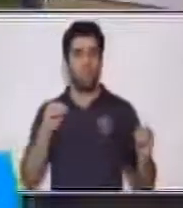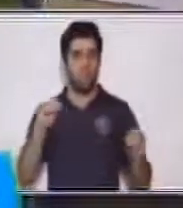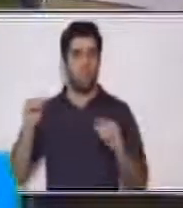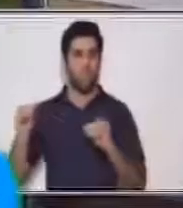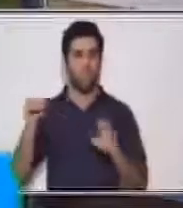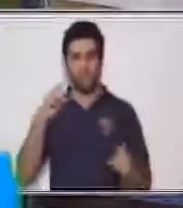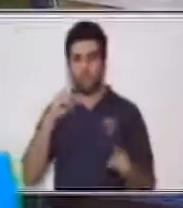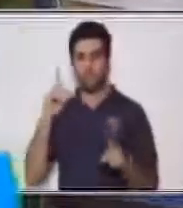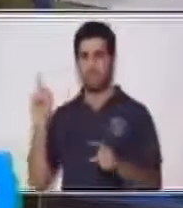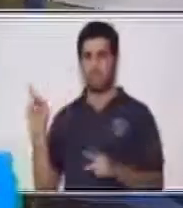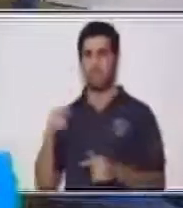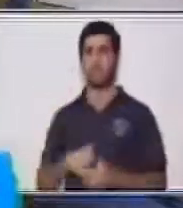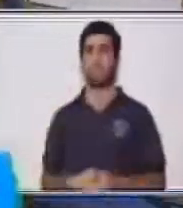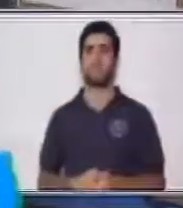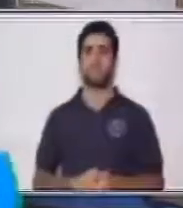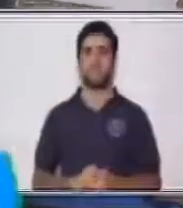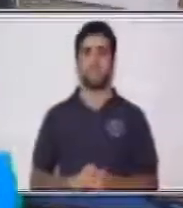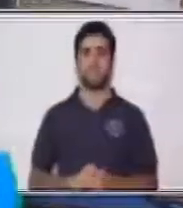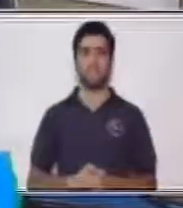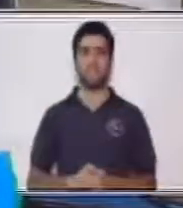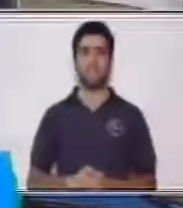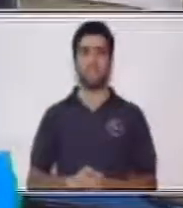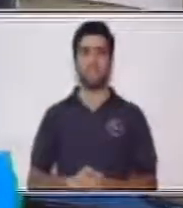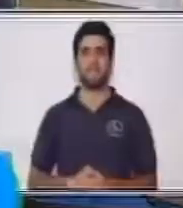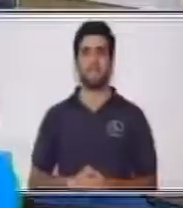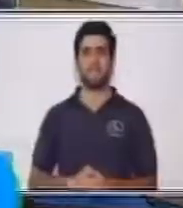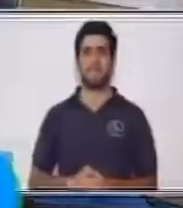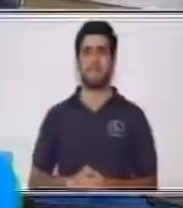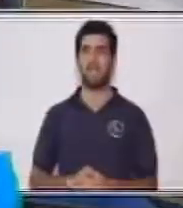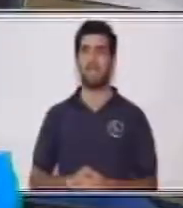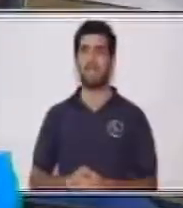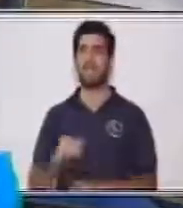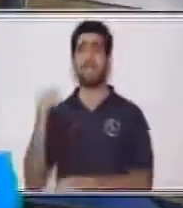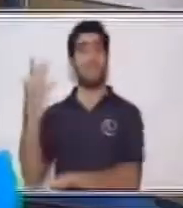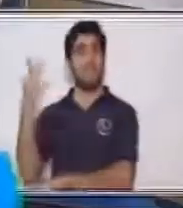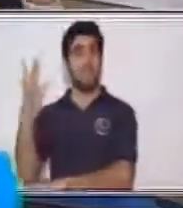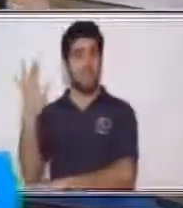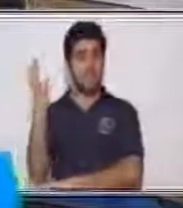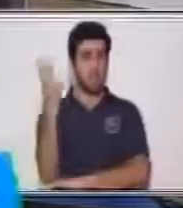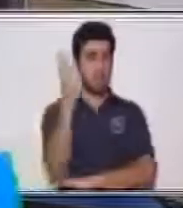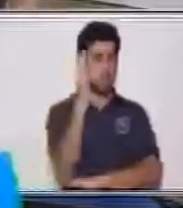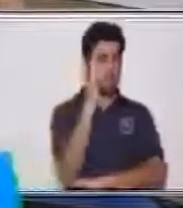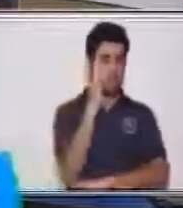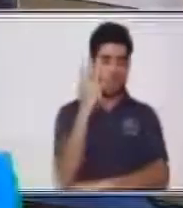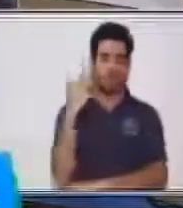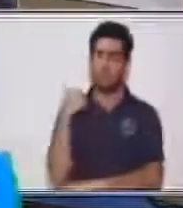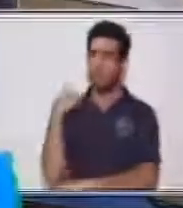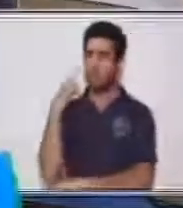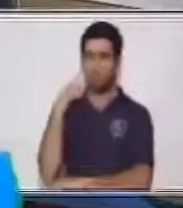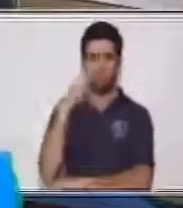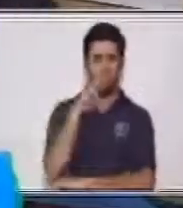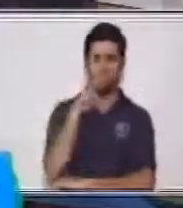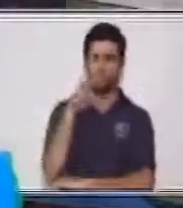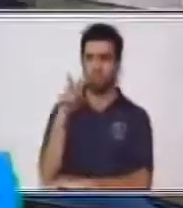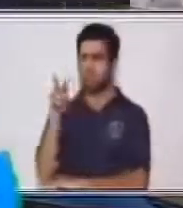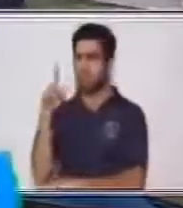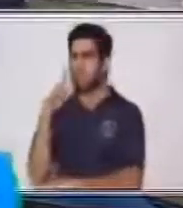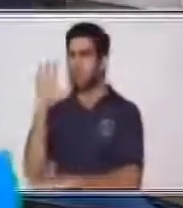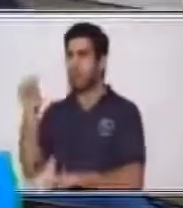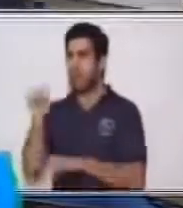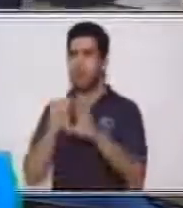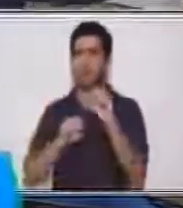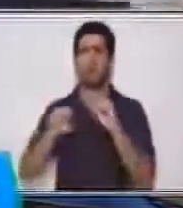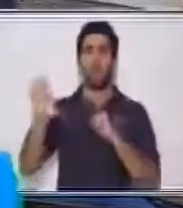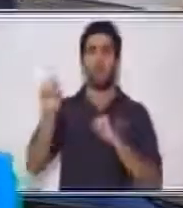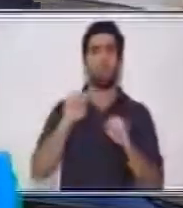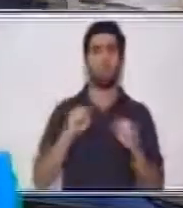acá y hacía sí sí sí y hacía cosa acá. En la selva me encontré, en la